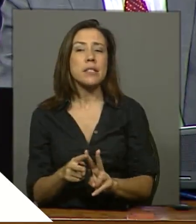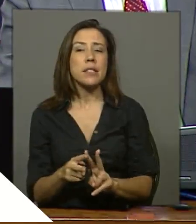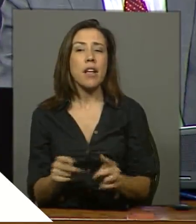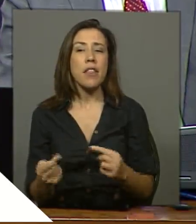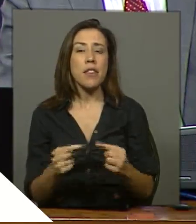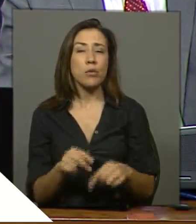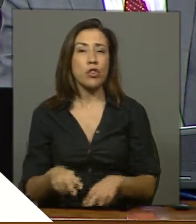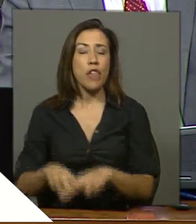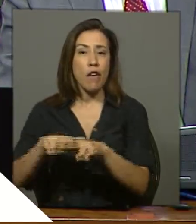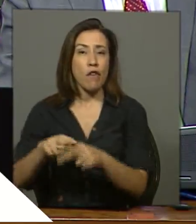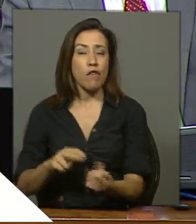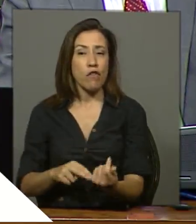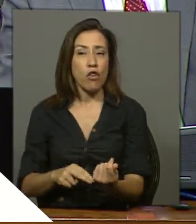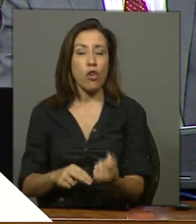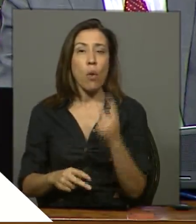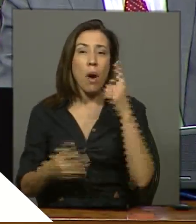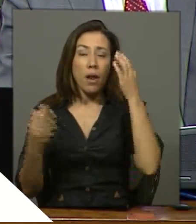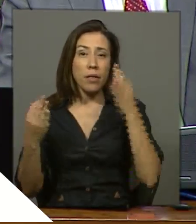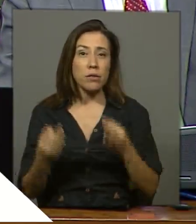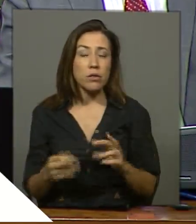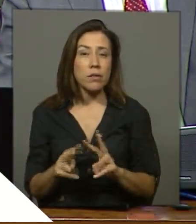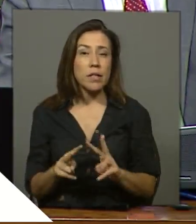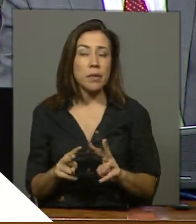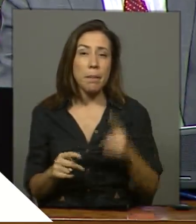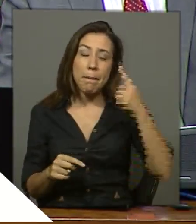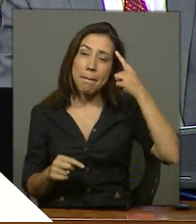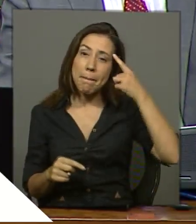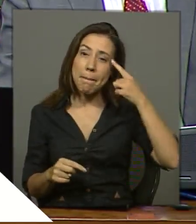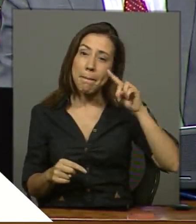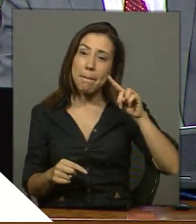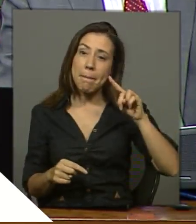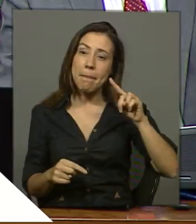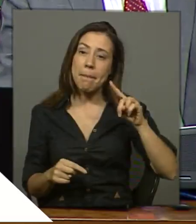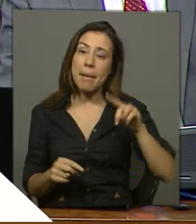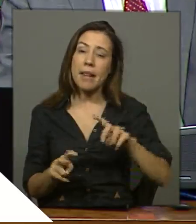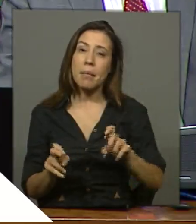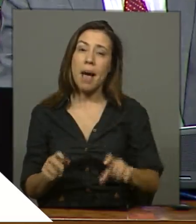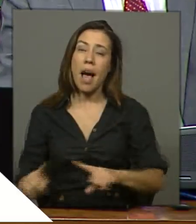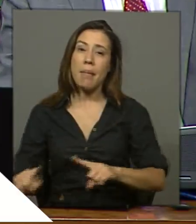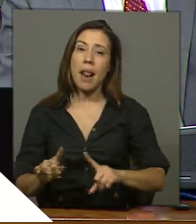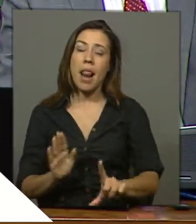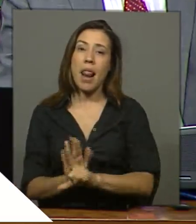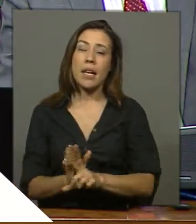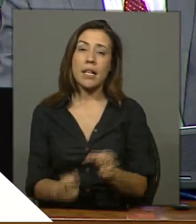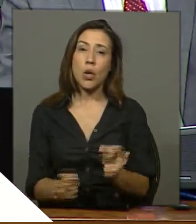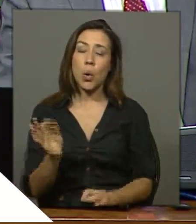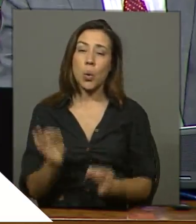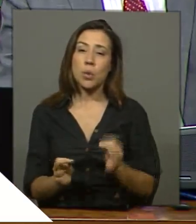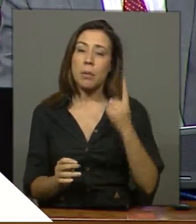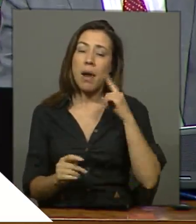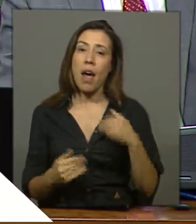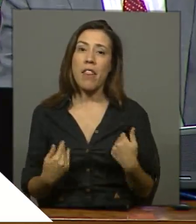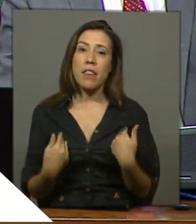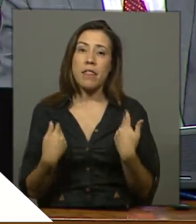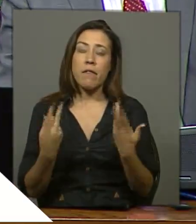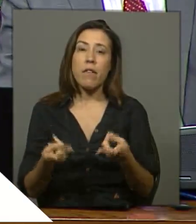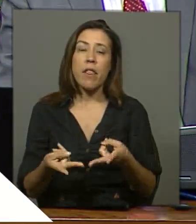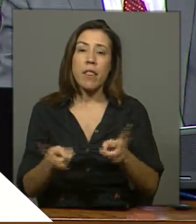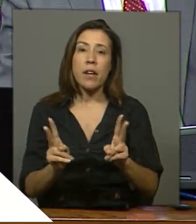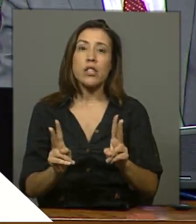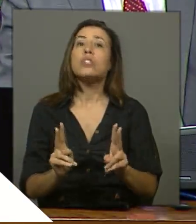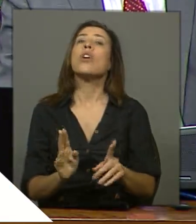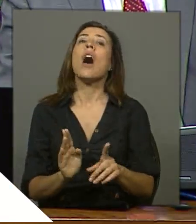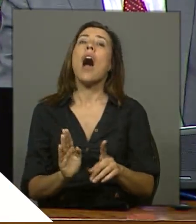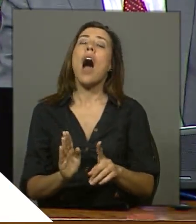de este fondo Qué medidas se adoptarán en materia administrativa legislativa y judiciales para restablecer el Imperio del derecho en la